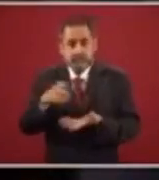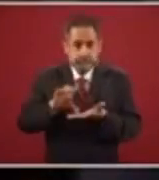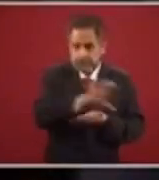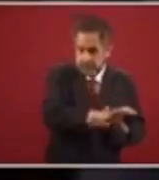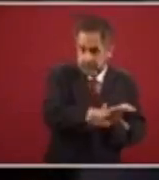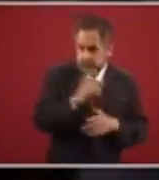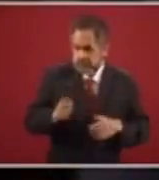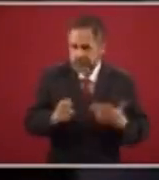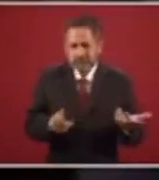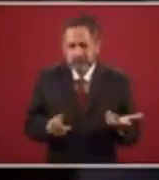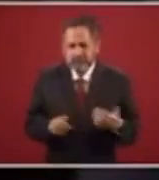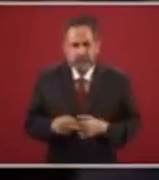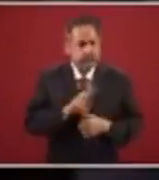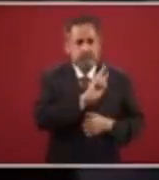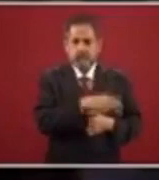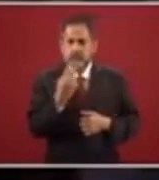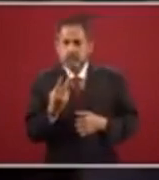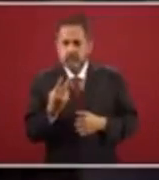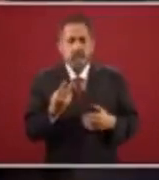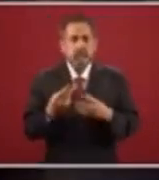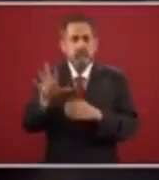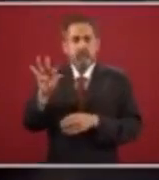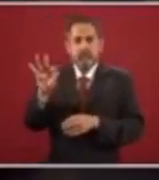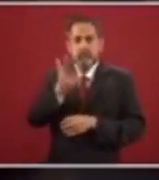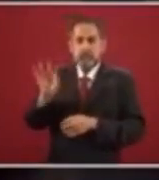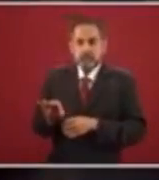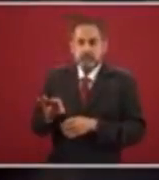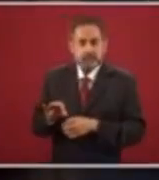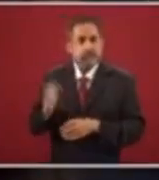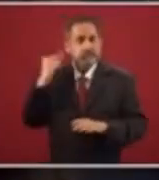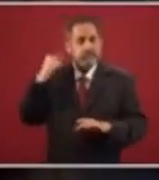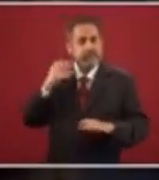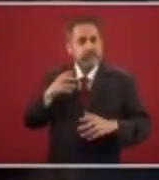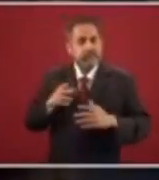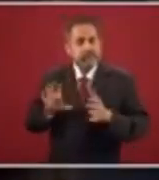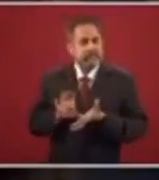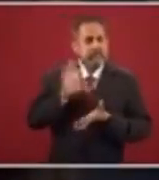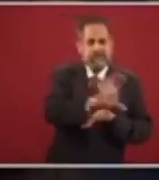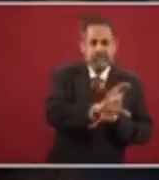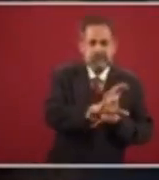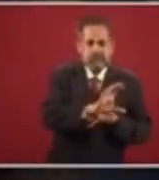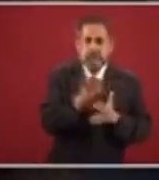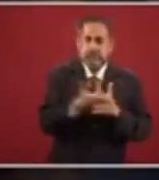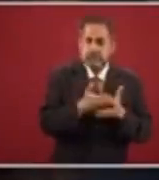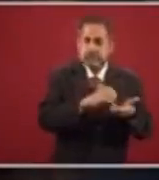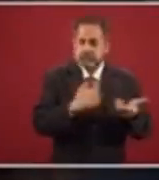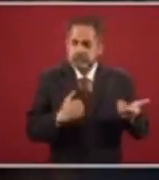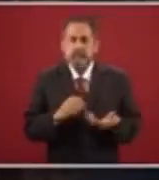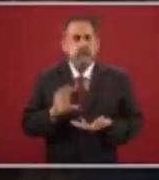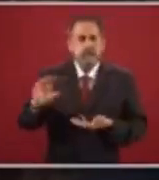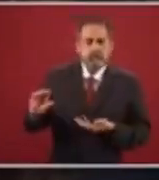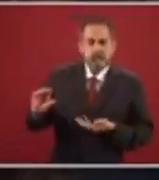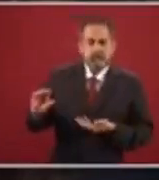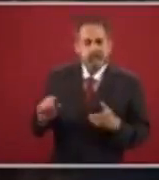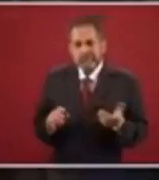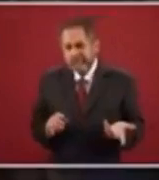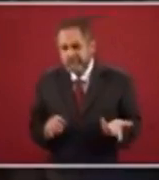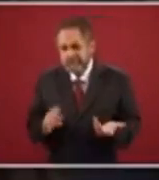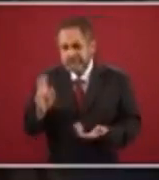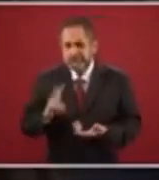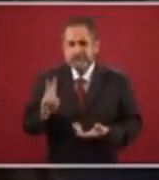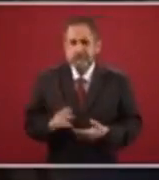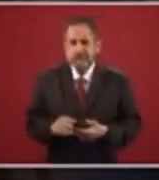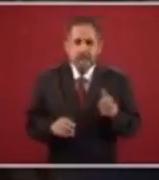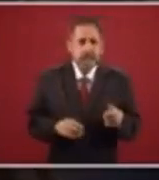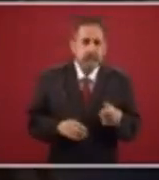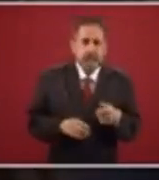pesos. Es decir, lo que devolvió de solamente el 40% de todo el recurso que se le entregó y que en realidad nunca se